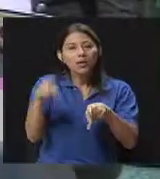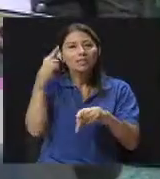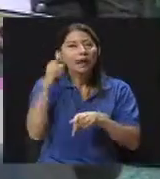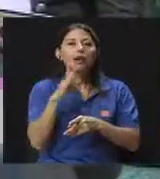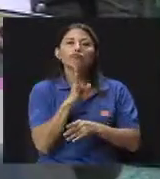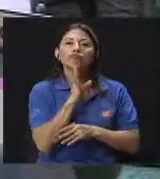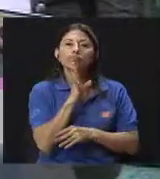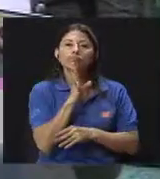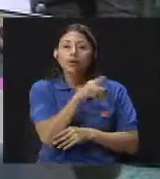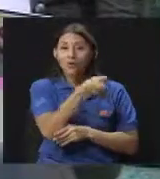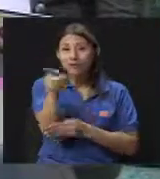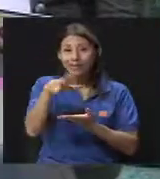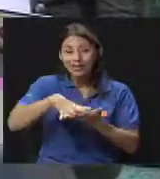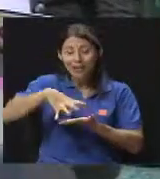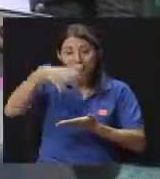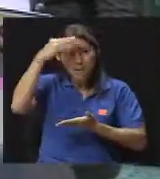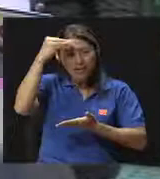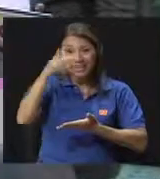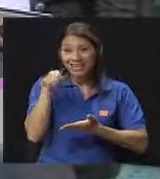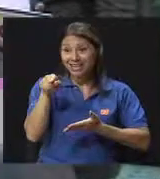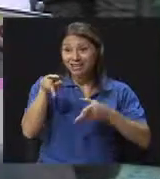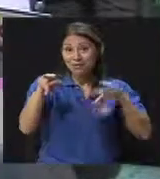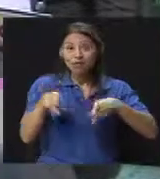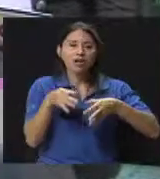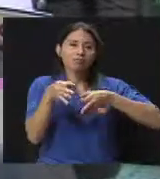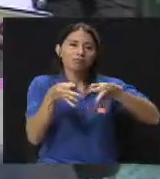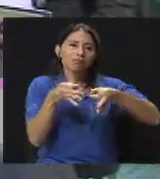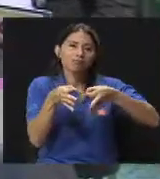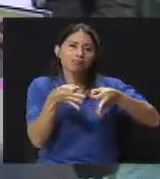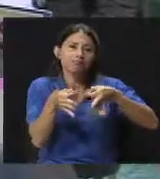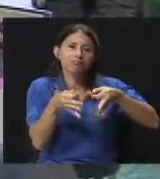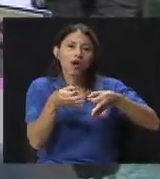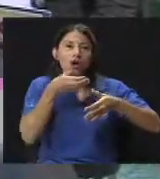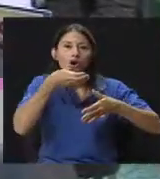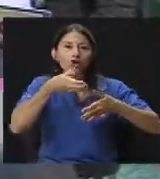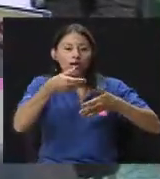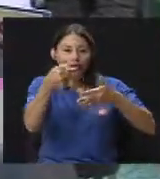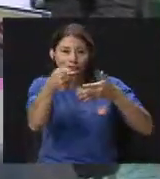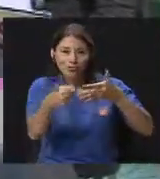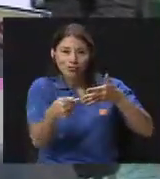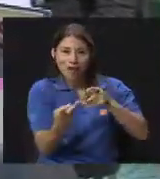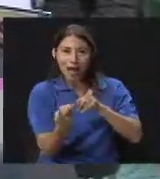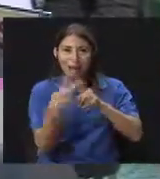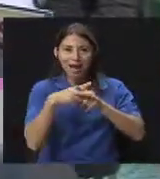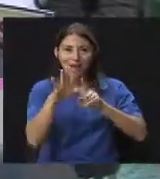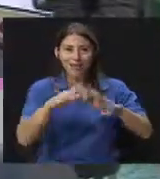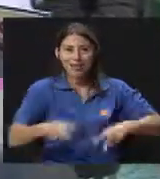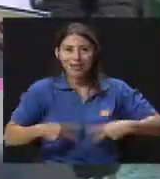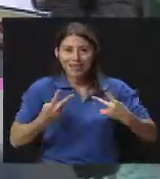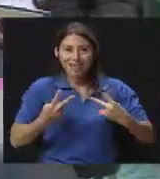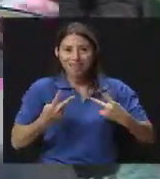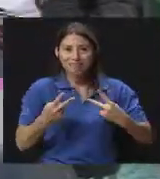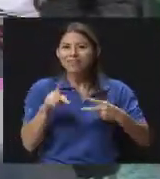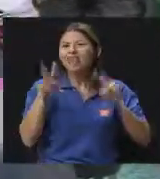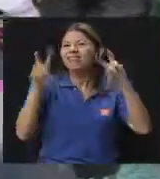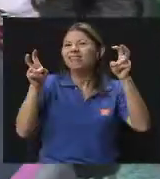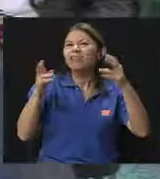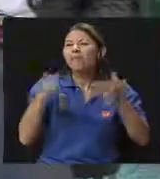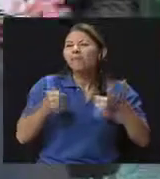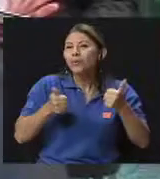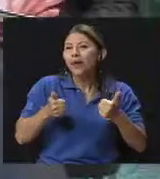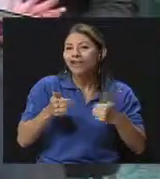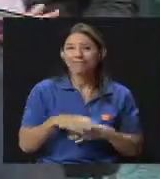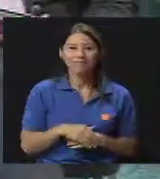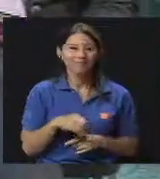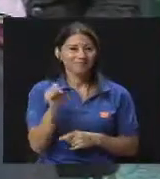puedan aprender de esas explicaciones y aplicar esos consejos a su propia vida. Por eso, ¿cuál es el tema que tenemos hoy, María del Mar? Exactamente. Muchas